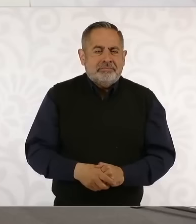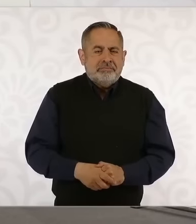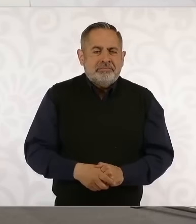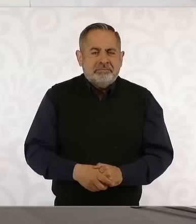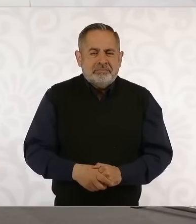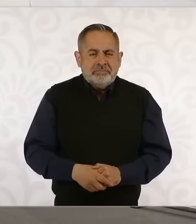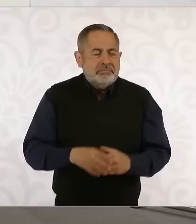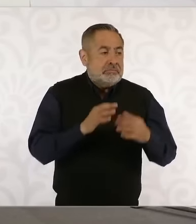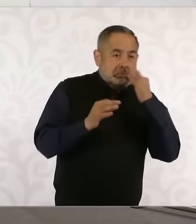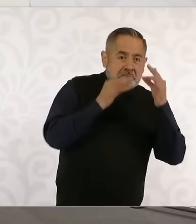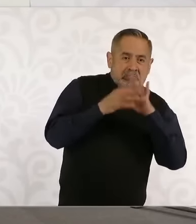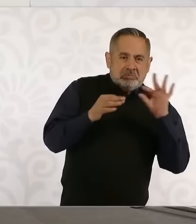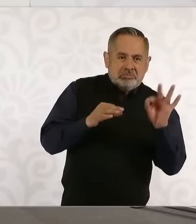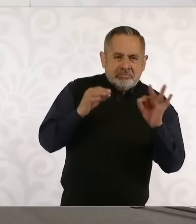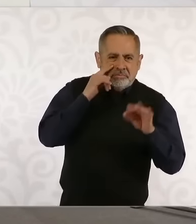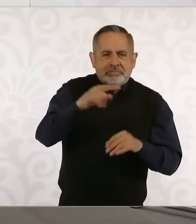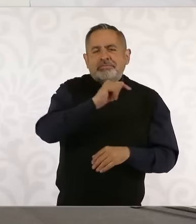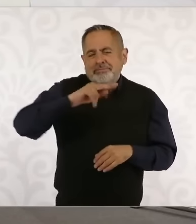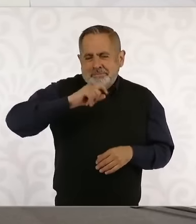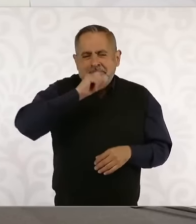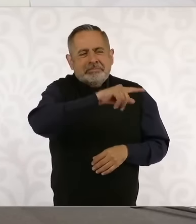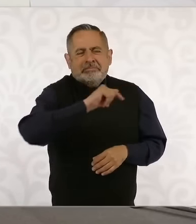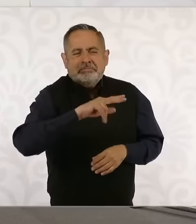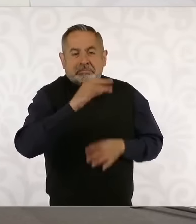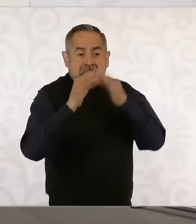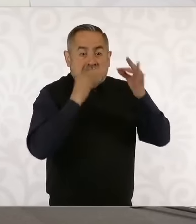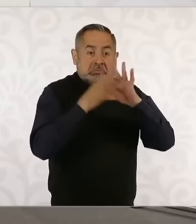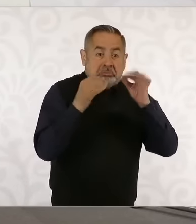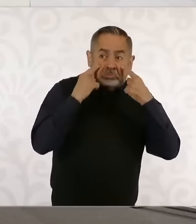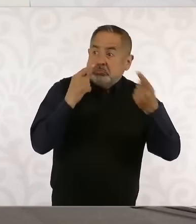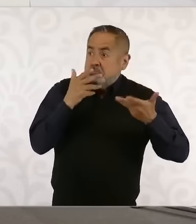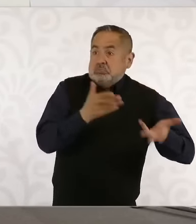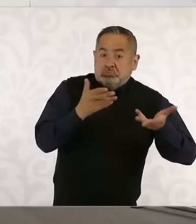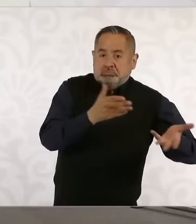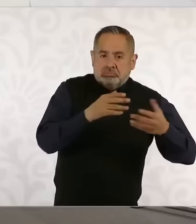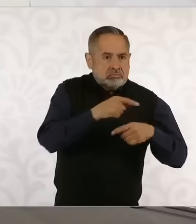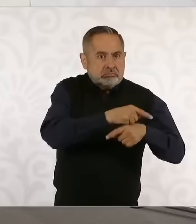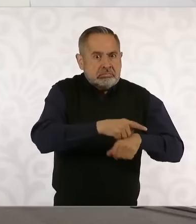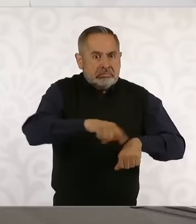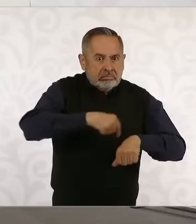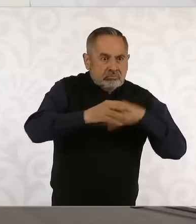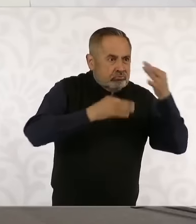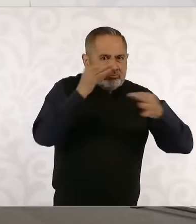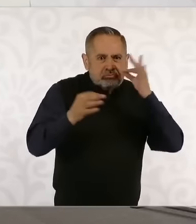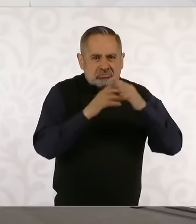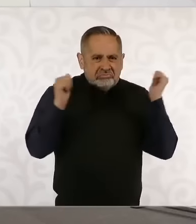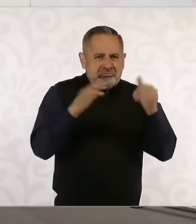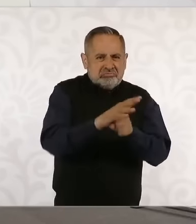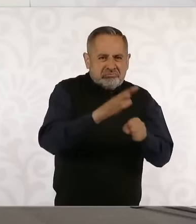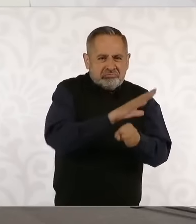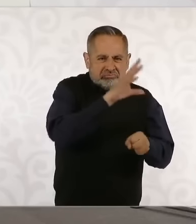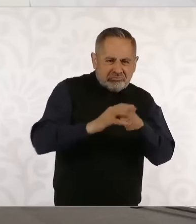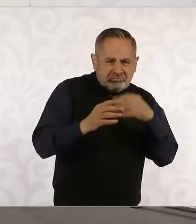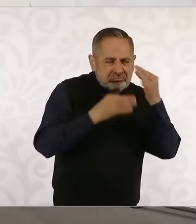muy promovido también desde una televisora, hay que decirlo, que transmitió toda la movilización y